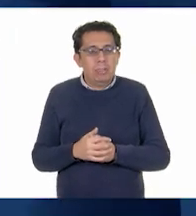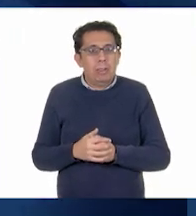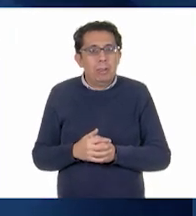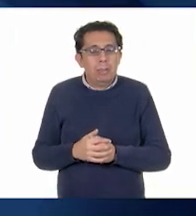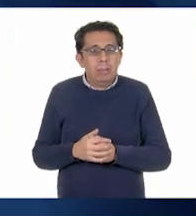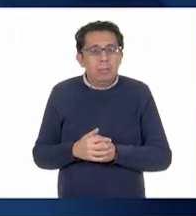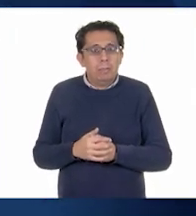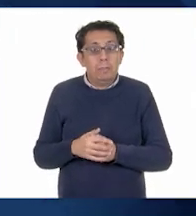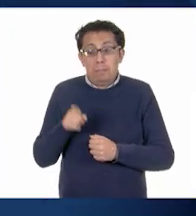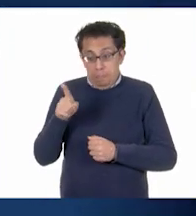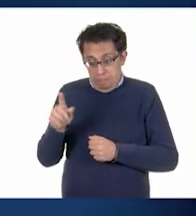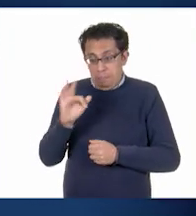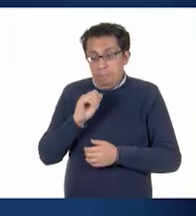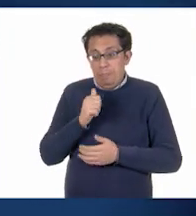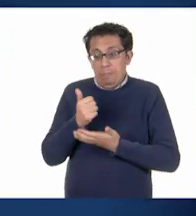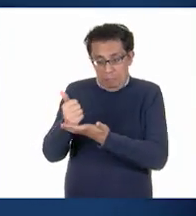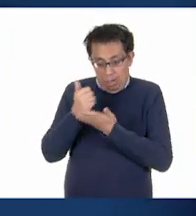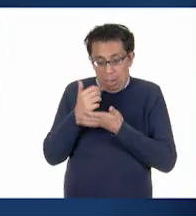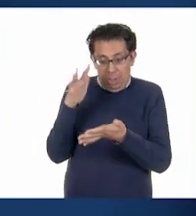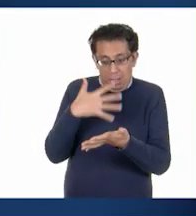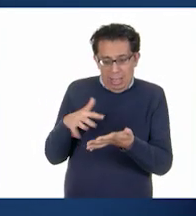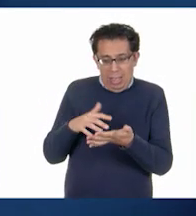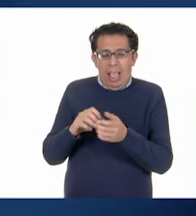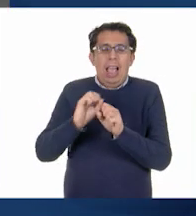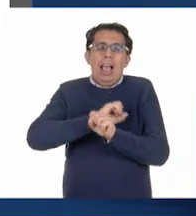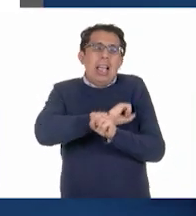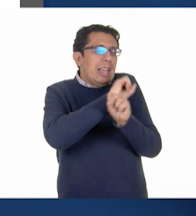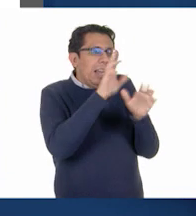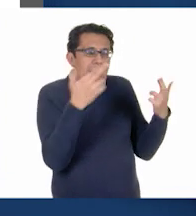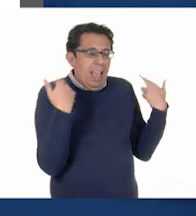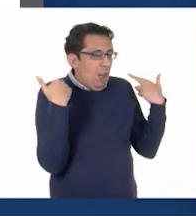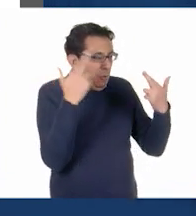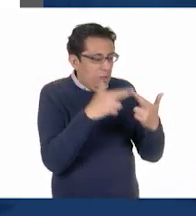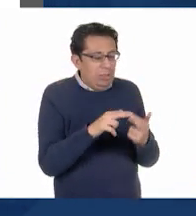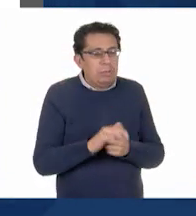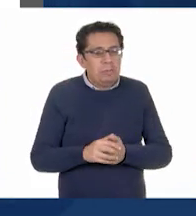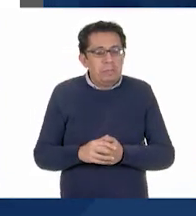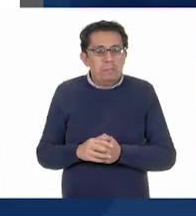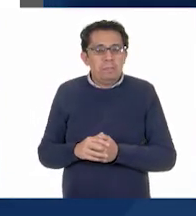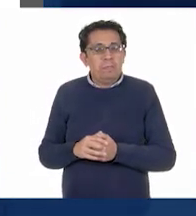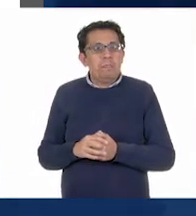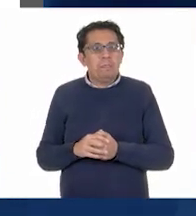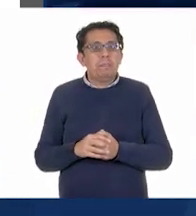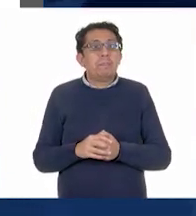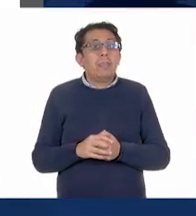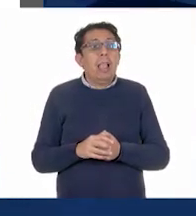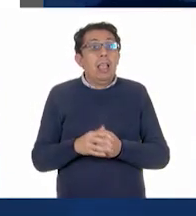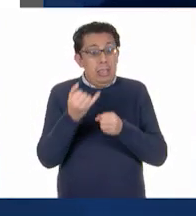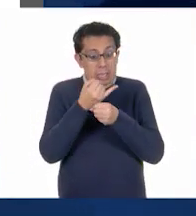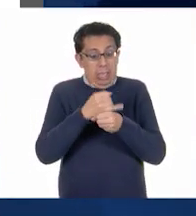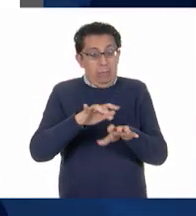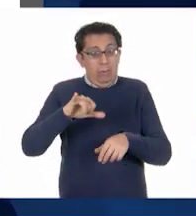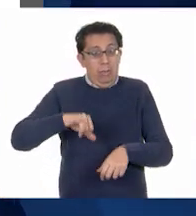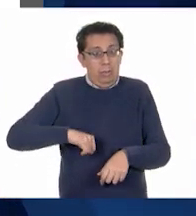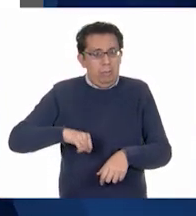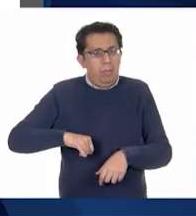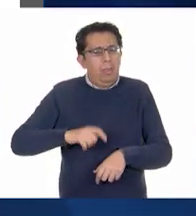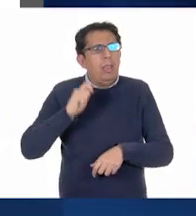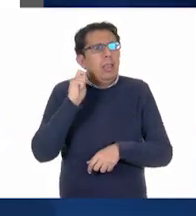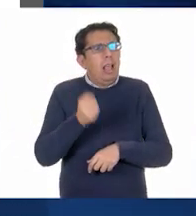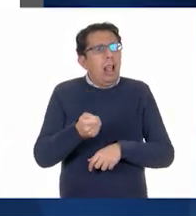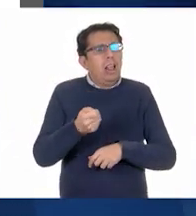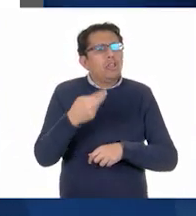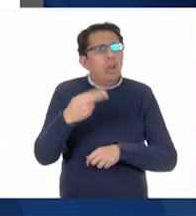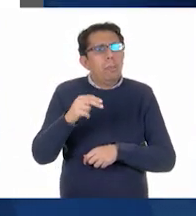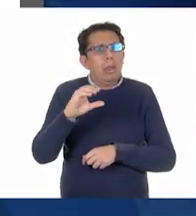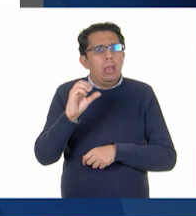Ale, ¿podrías apoyarme con la lectura, por favor? Claro que sí, maestra. Un dato interesante. Se les llama